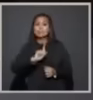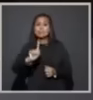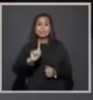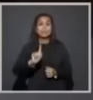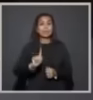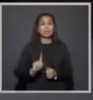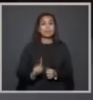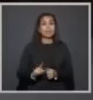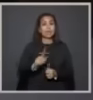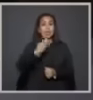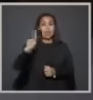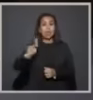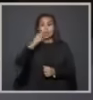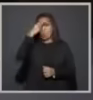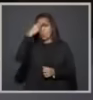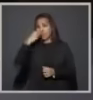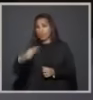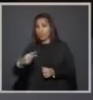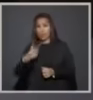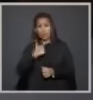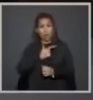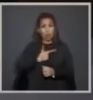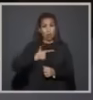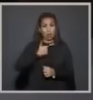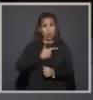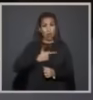México sea